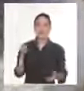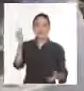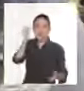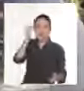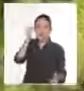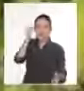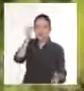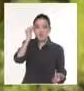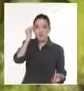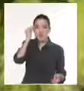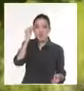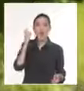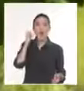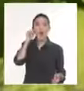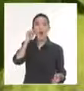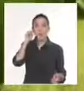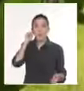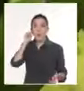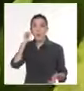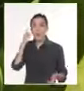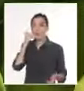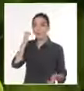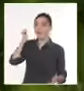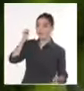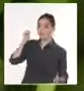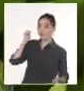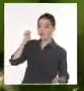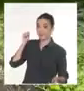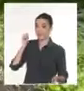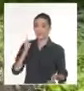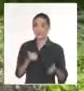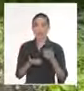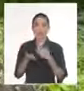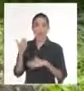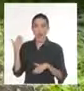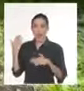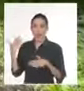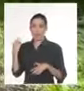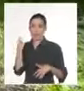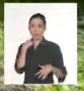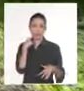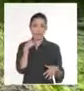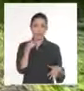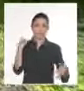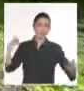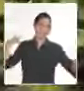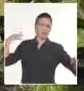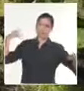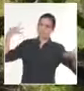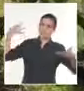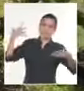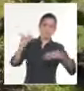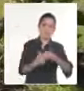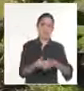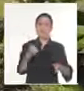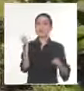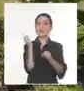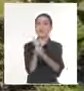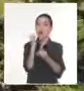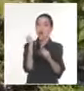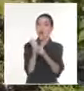de la República de Cuba, consolida su quehacer en la producción de alimentos para contribuir al desarrollo económico, la